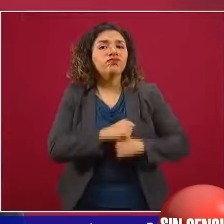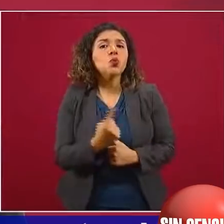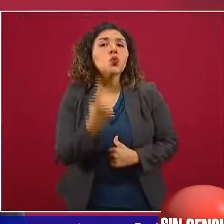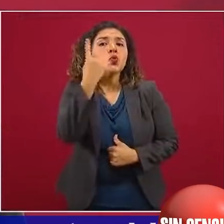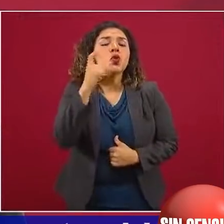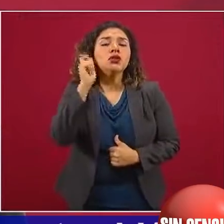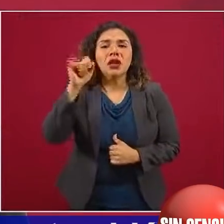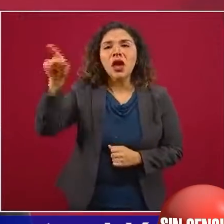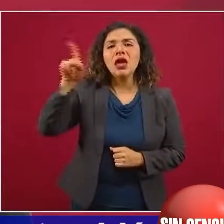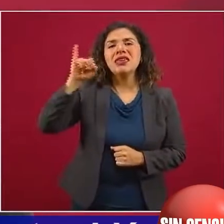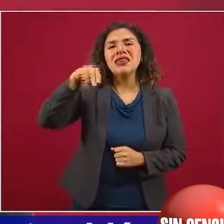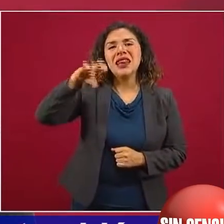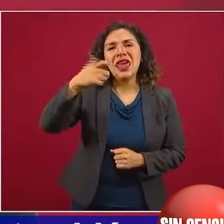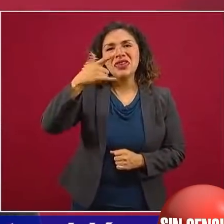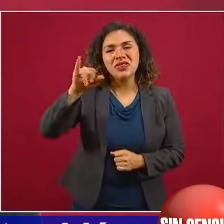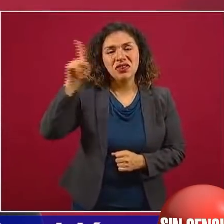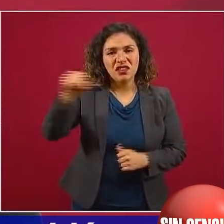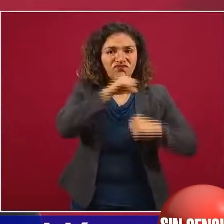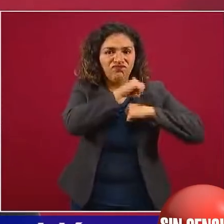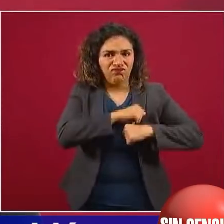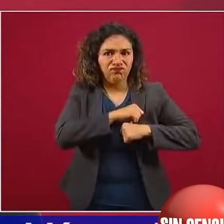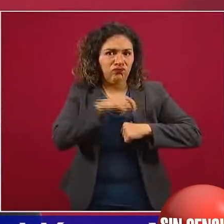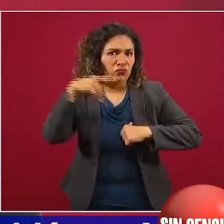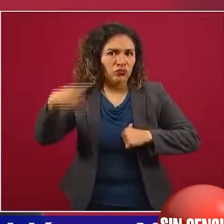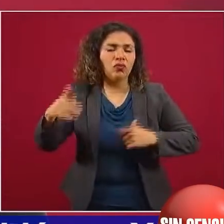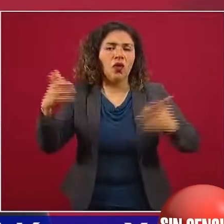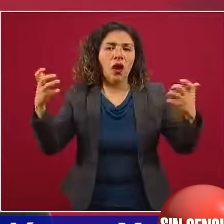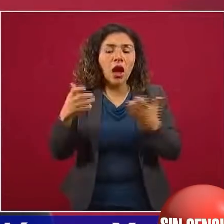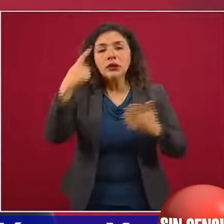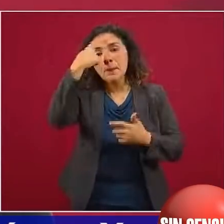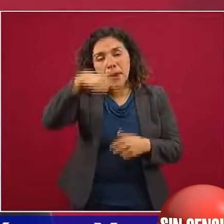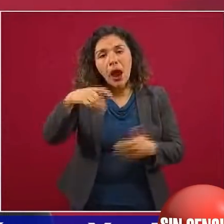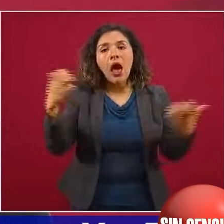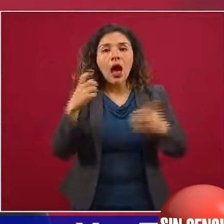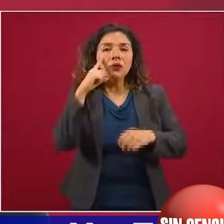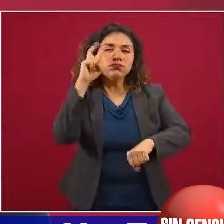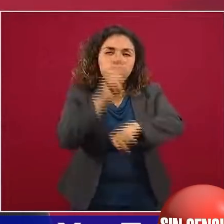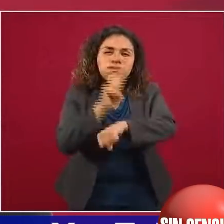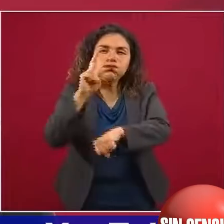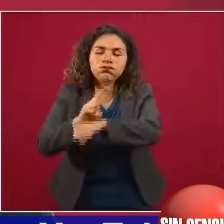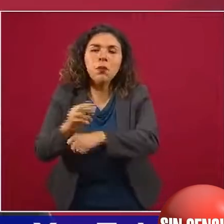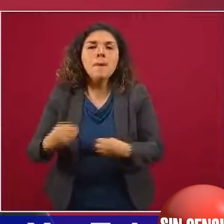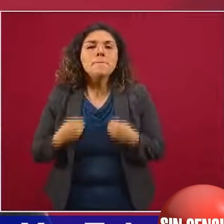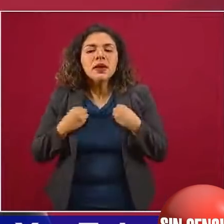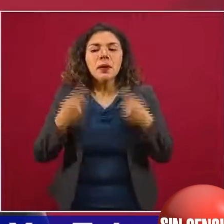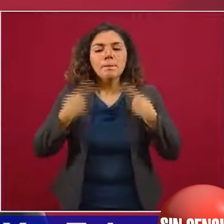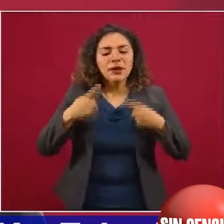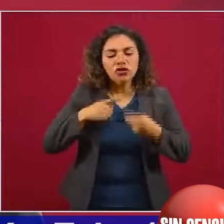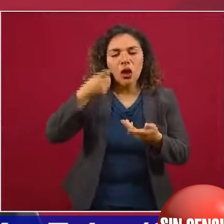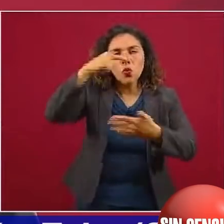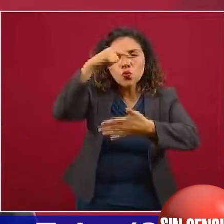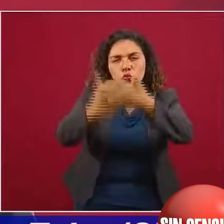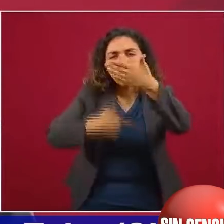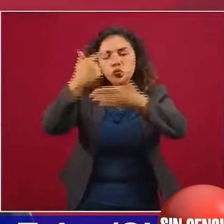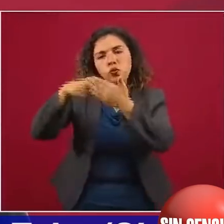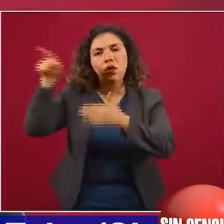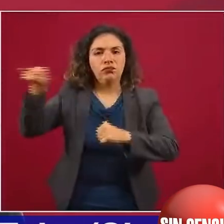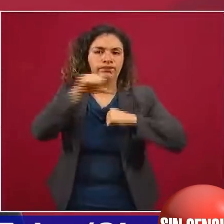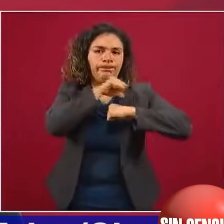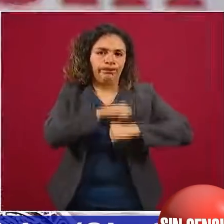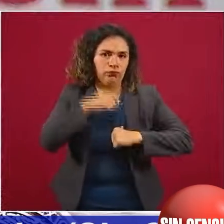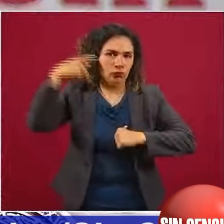es el INEGI, órgano constitucional autónomo, que se encarga de las estadísticas vitales, es la fuente oficial de estas estadísticas